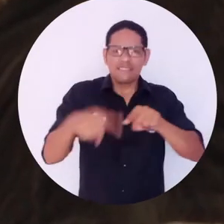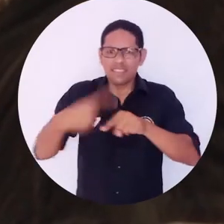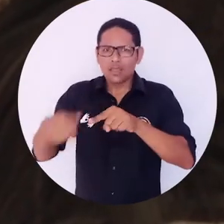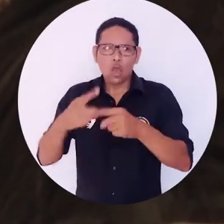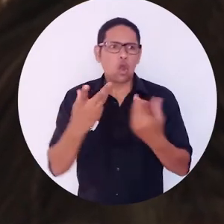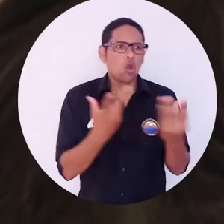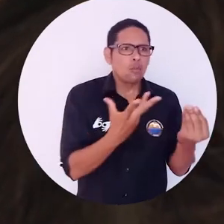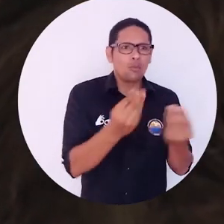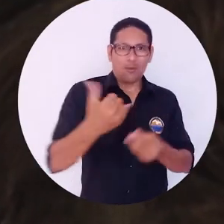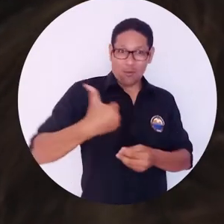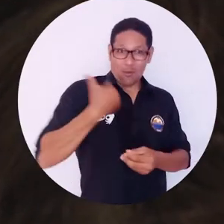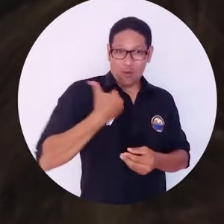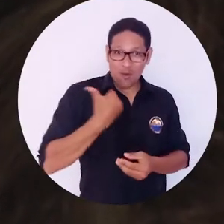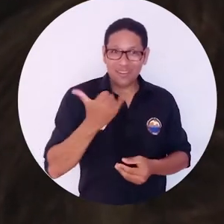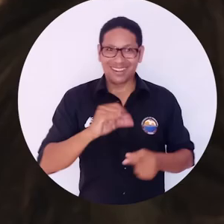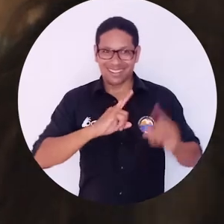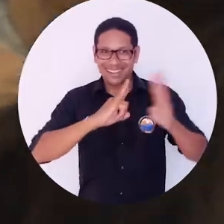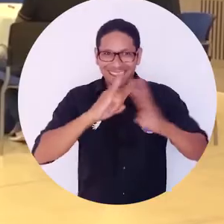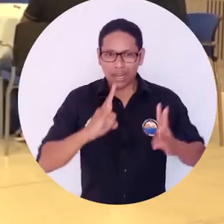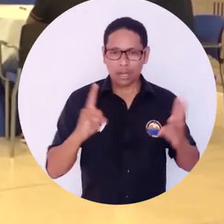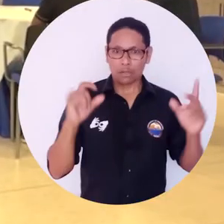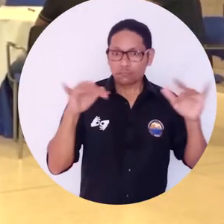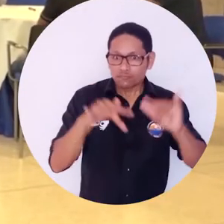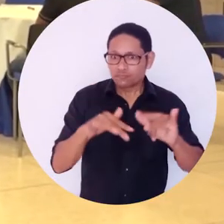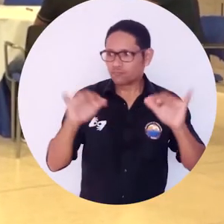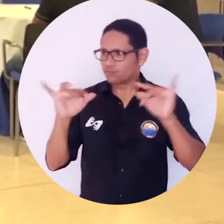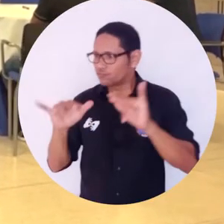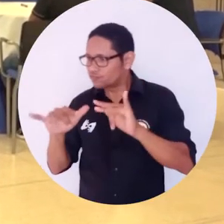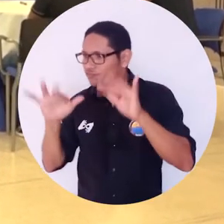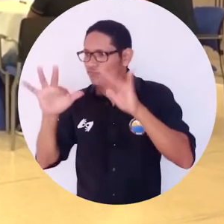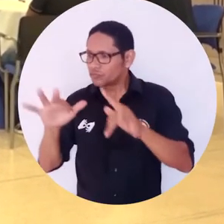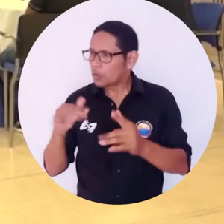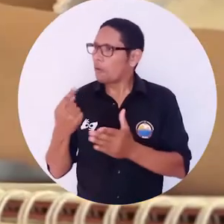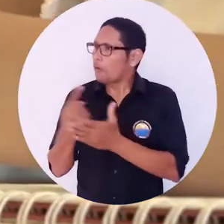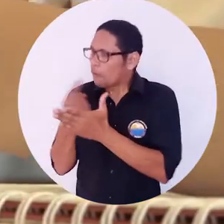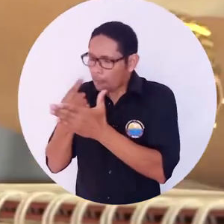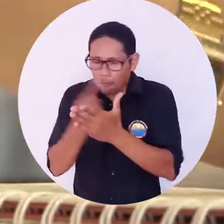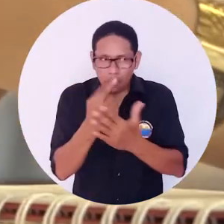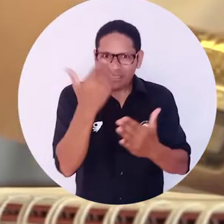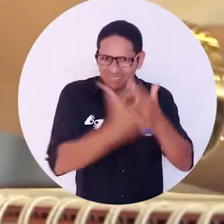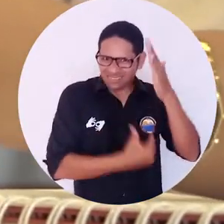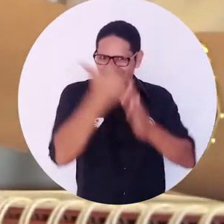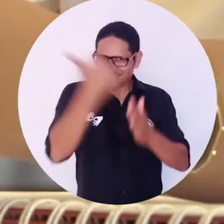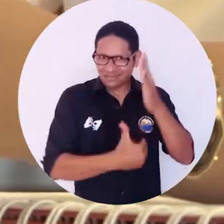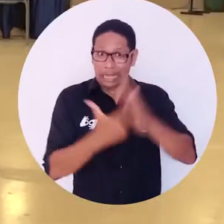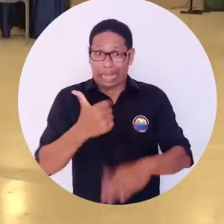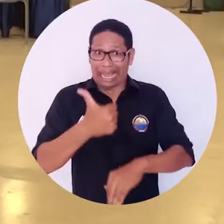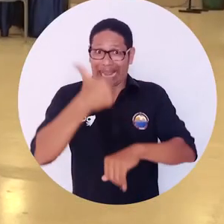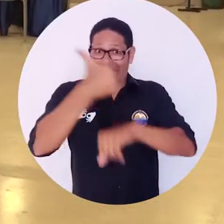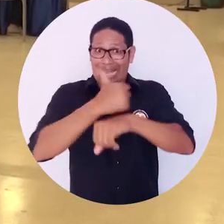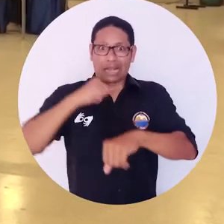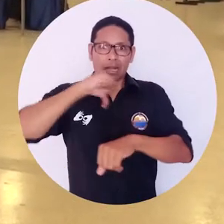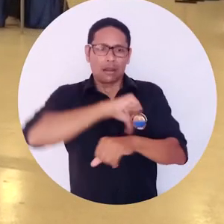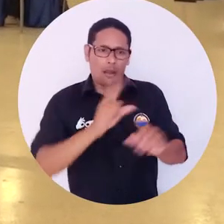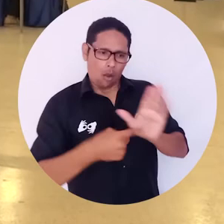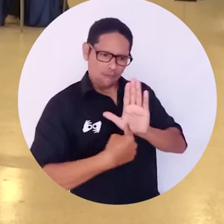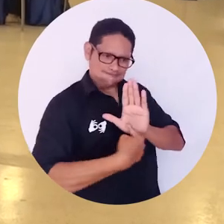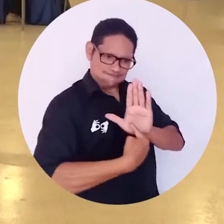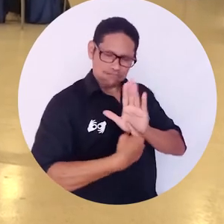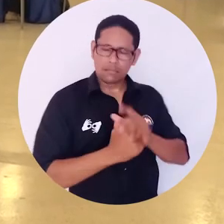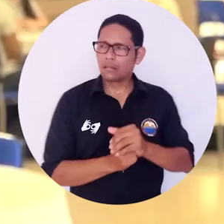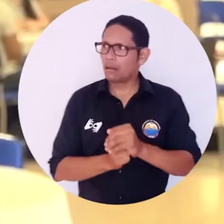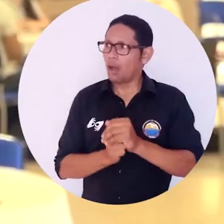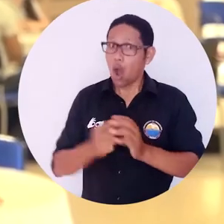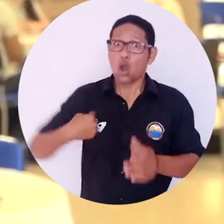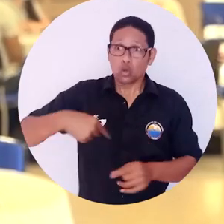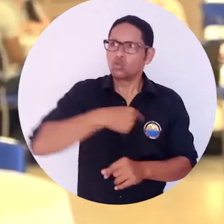colectivos juveniles de la institución, quienes se mostraron muy receptivos ante la socialización del documento que hizo el rector Pablo Vera Salazar. Nosotros conocemos